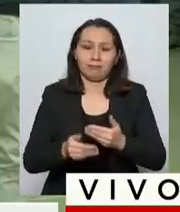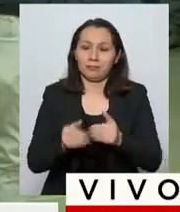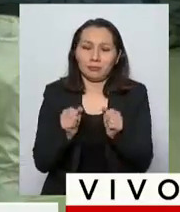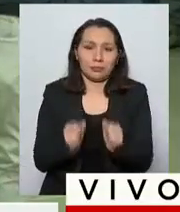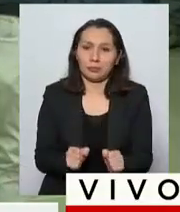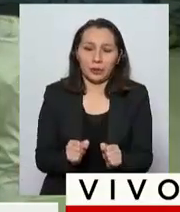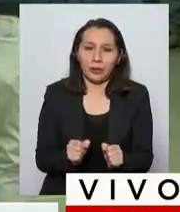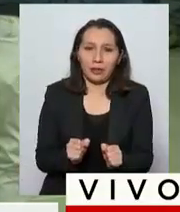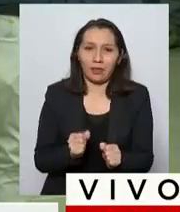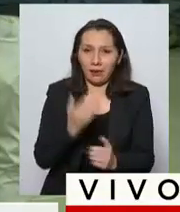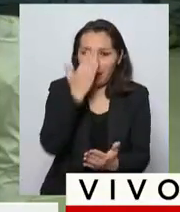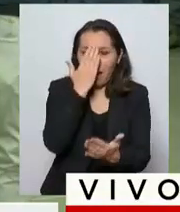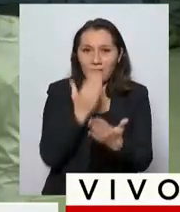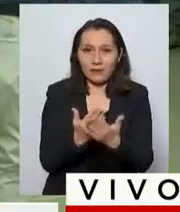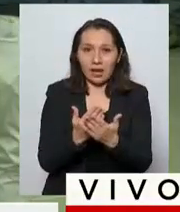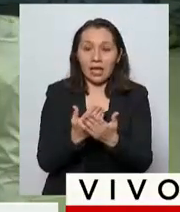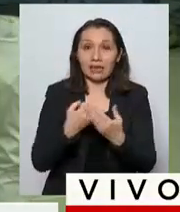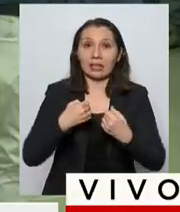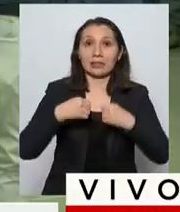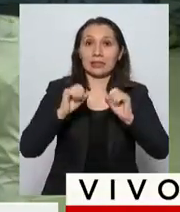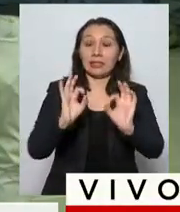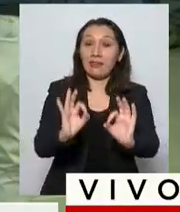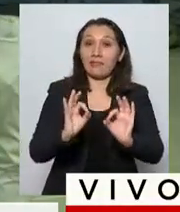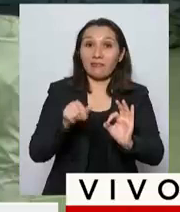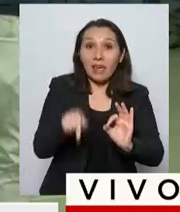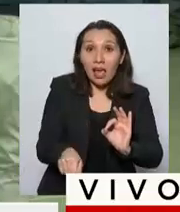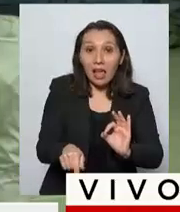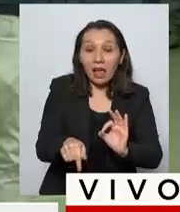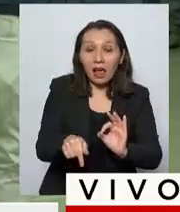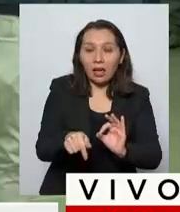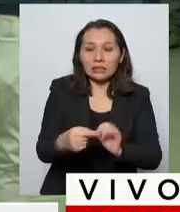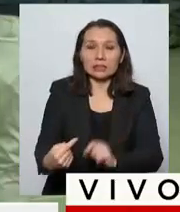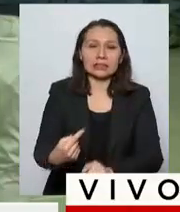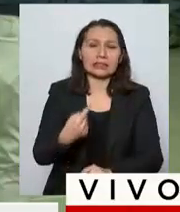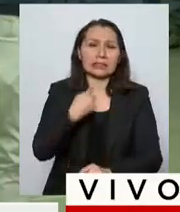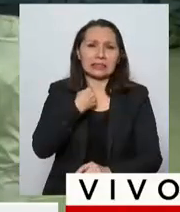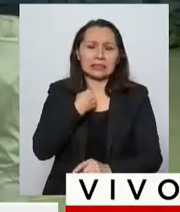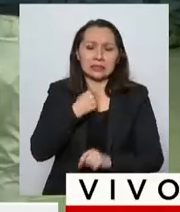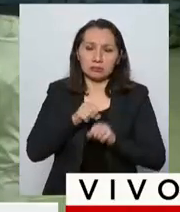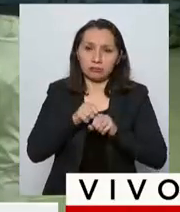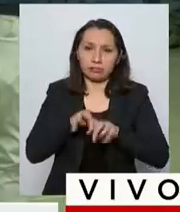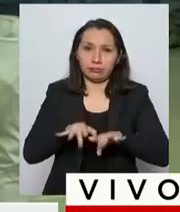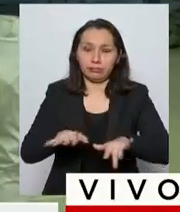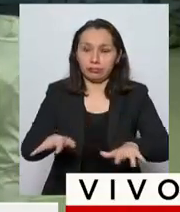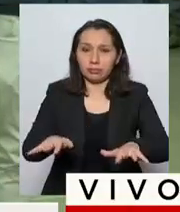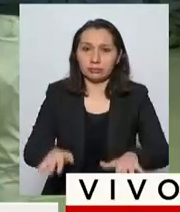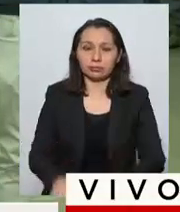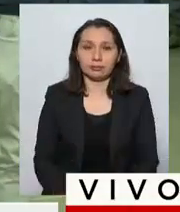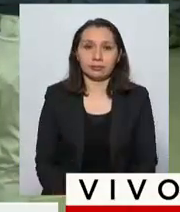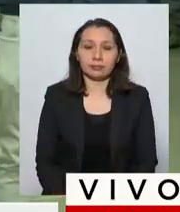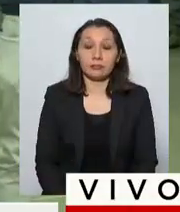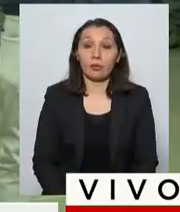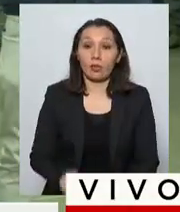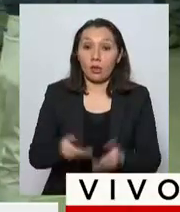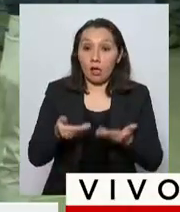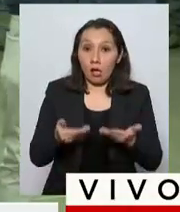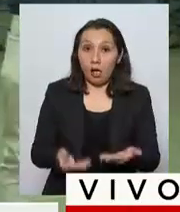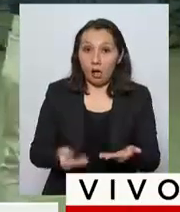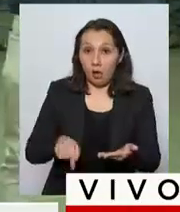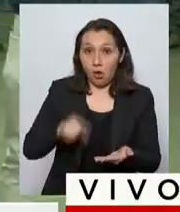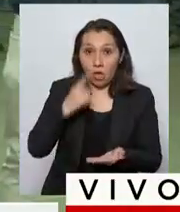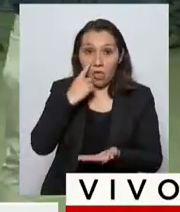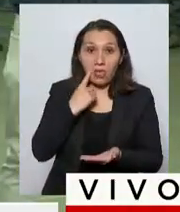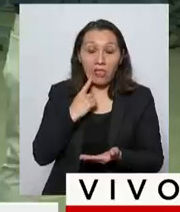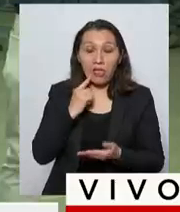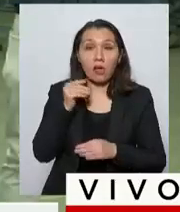de enfrentar con éxito esta amenaza, esta pandemia. Hoy día estamos en